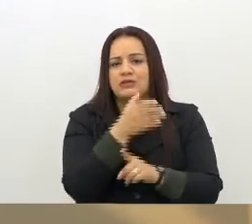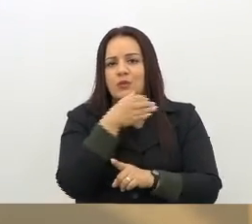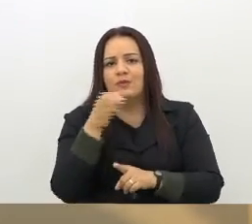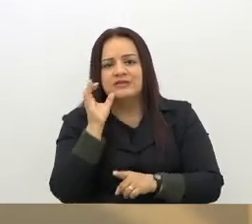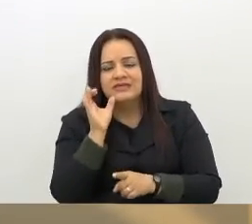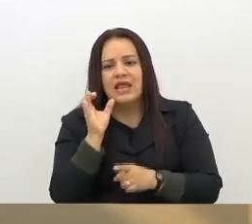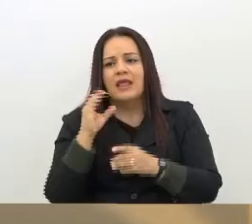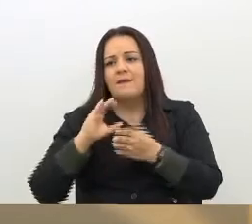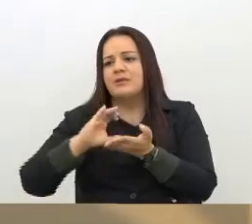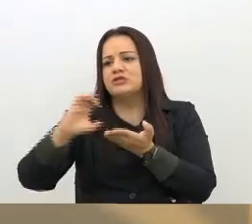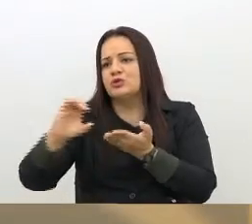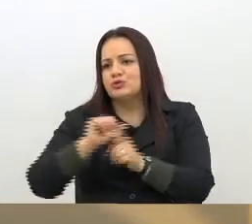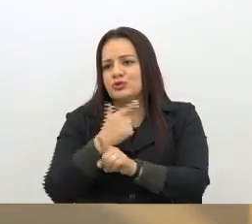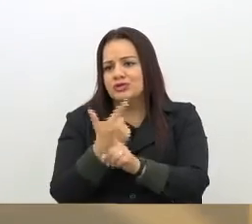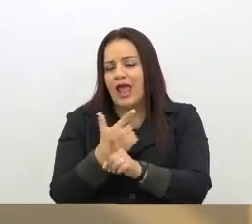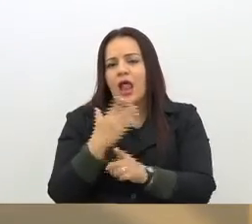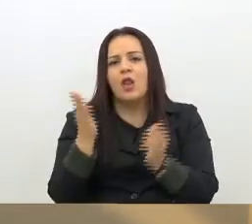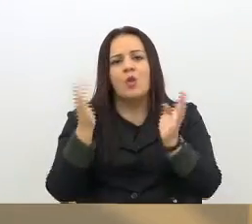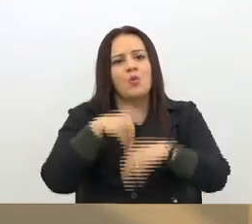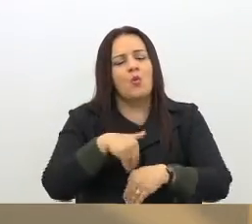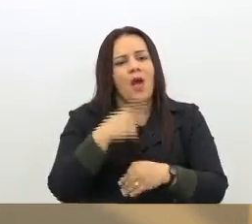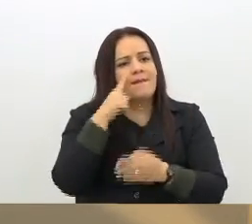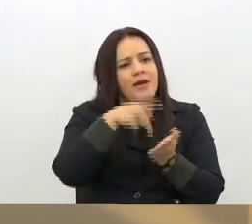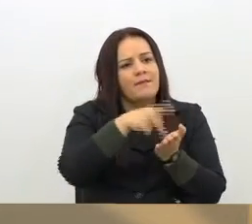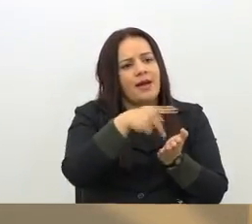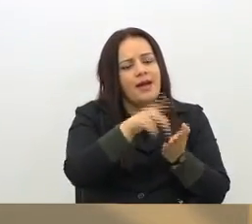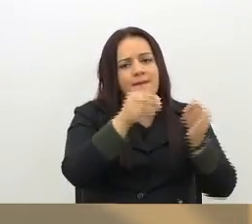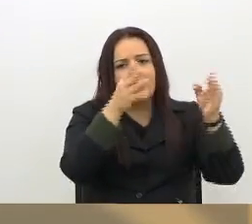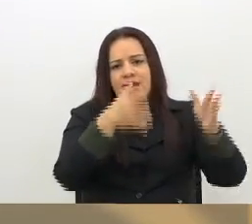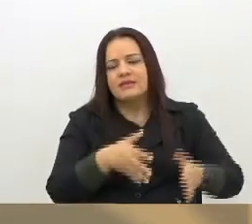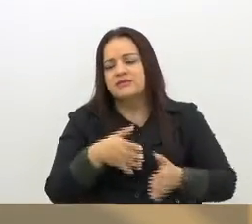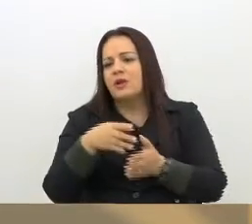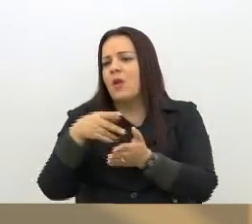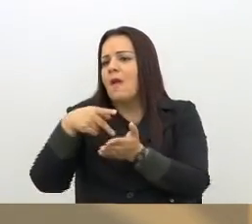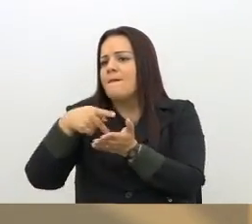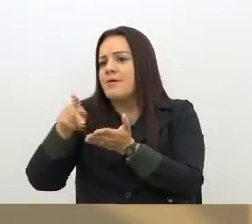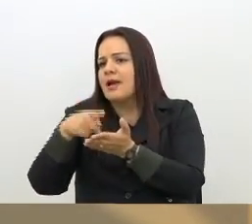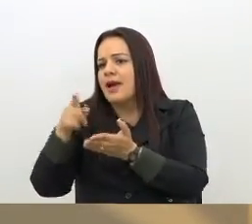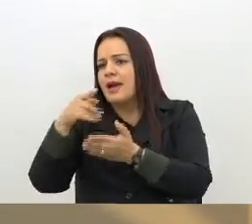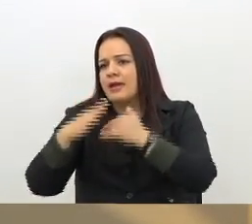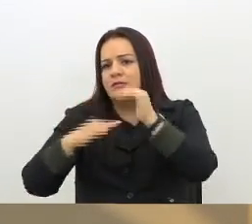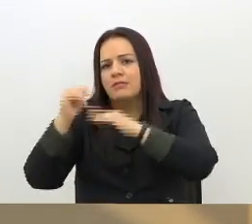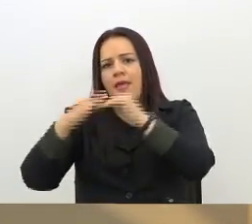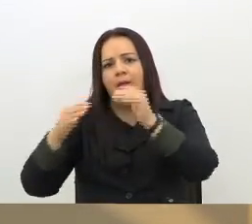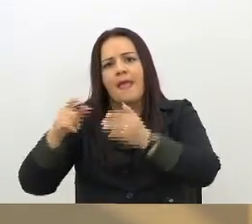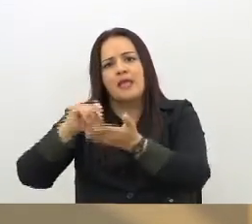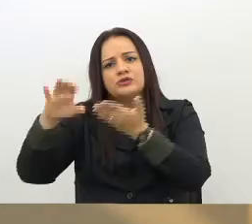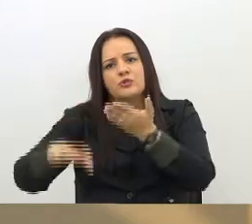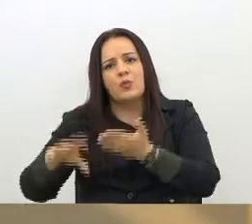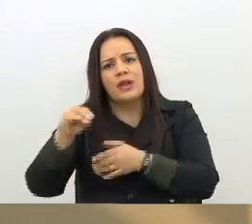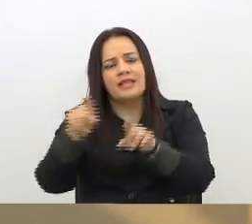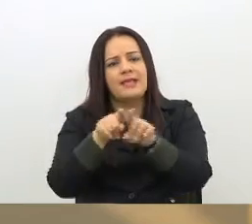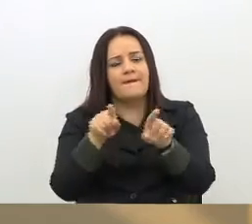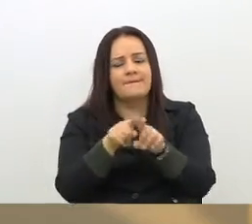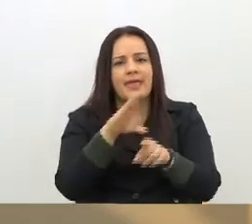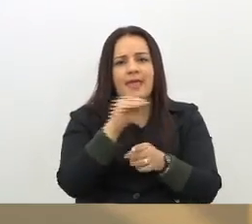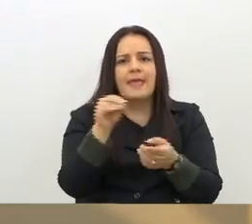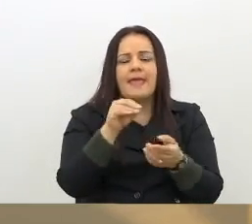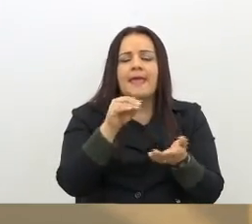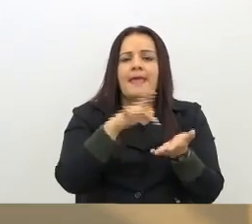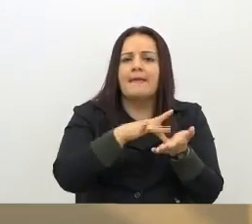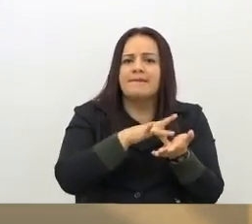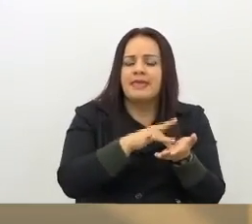escolares, no alcanza para invertir en los maestros, para invertir en escuelas, para invertir en salud, para invertir en pensiones, para invertir en